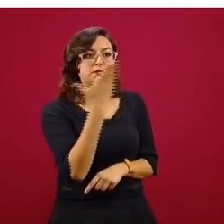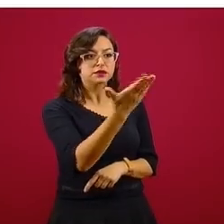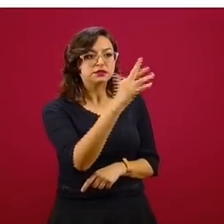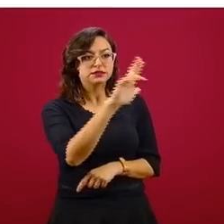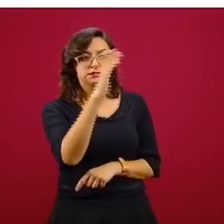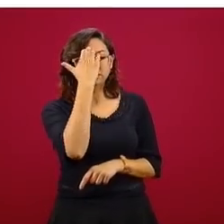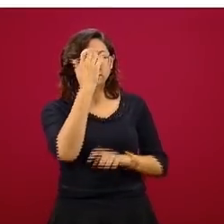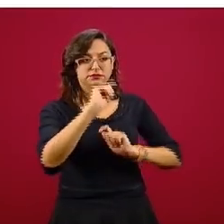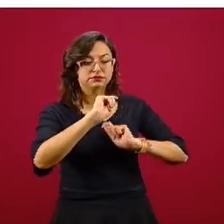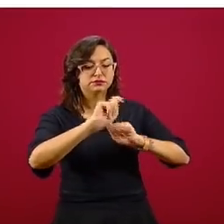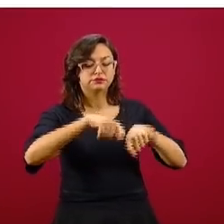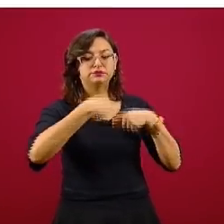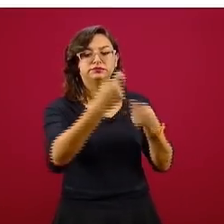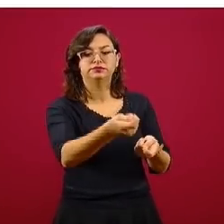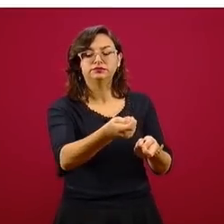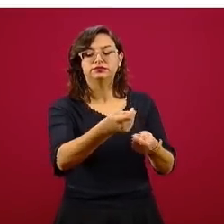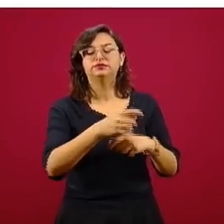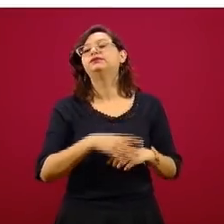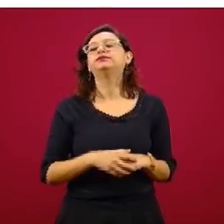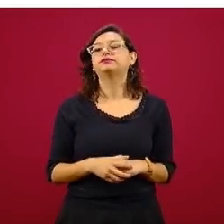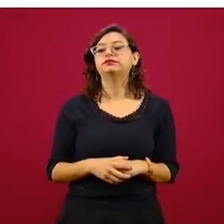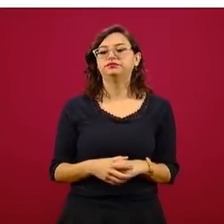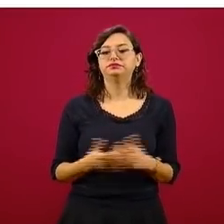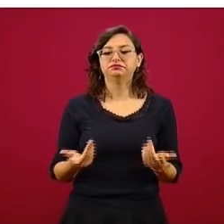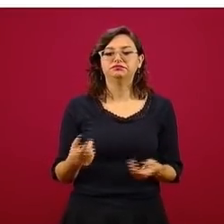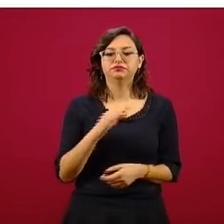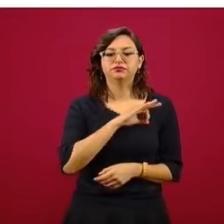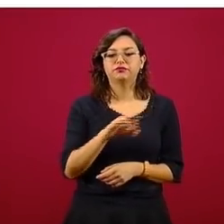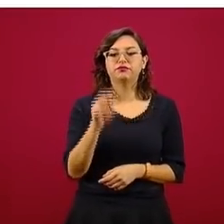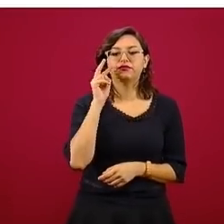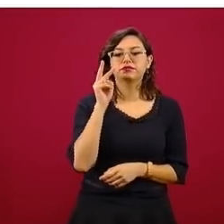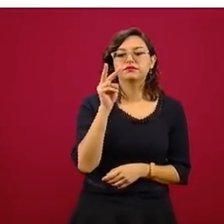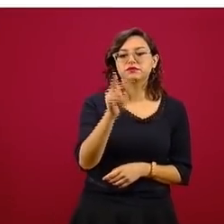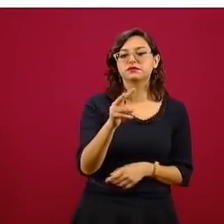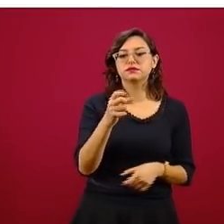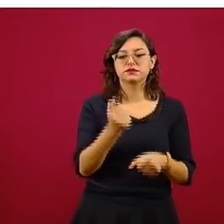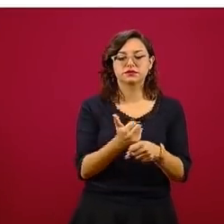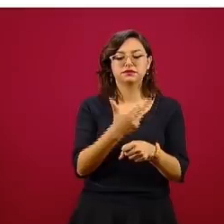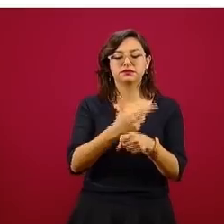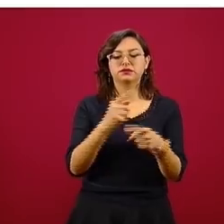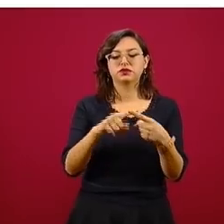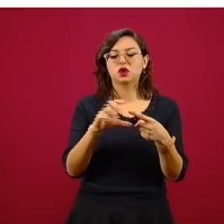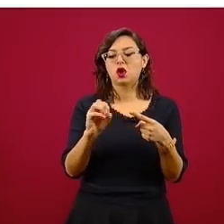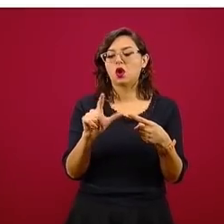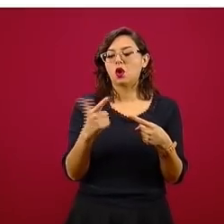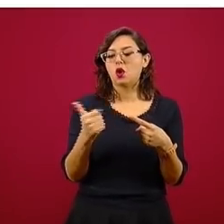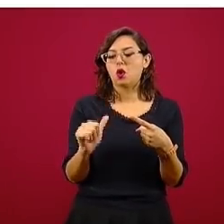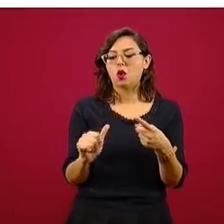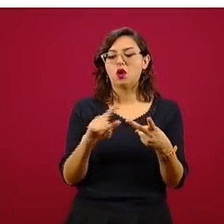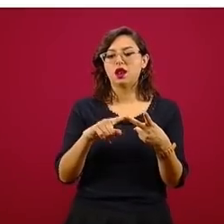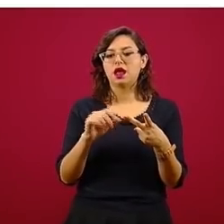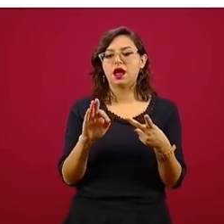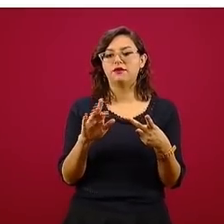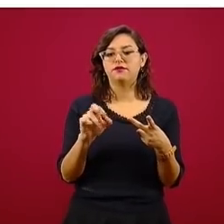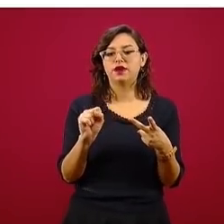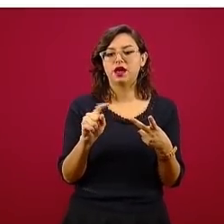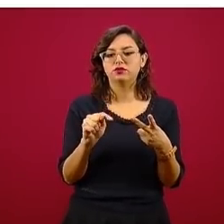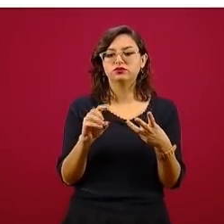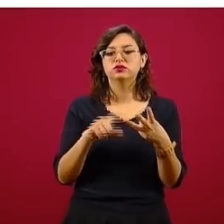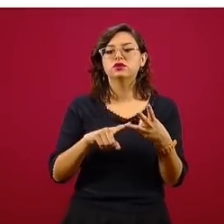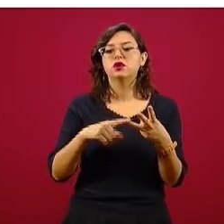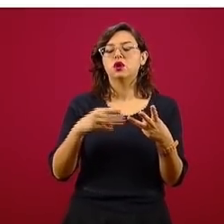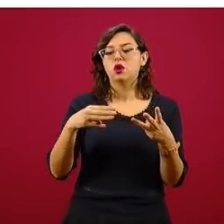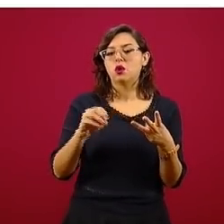y ahí las secretarias, Olga Sánchez Cordero, la secretaria Frausto, el secretario